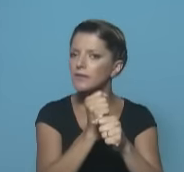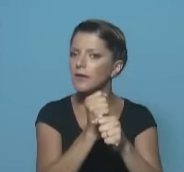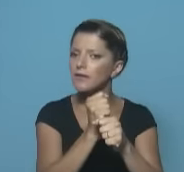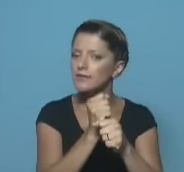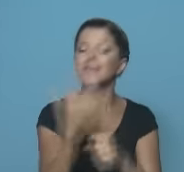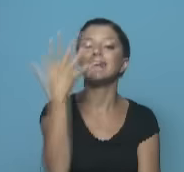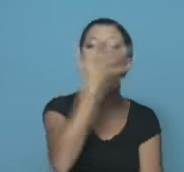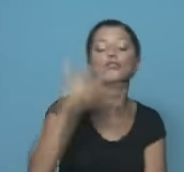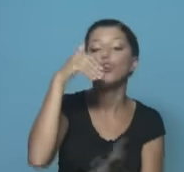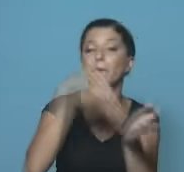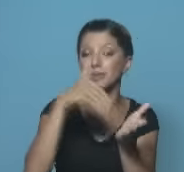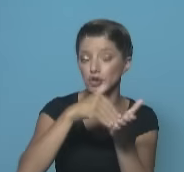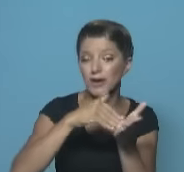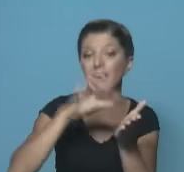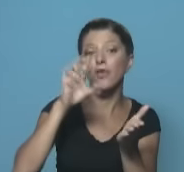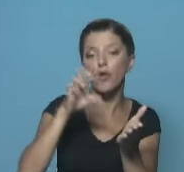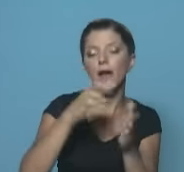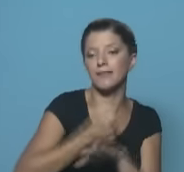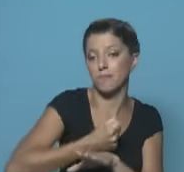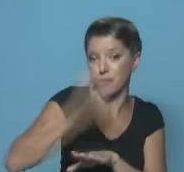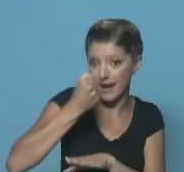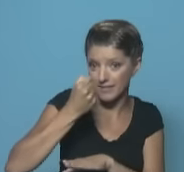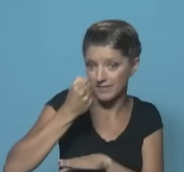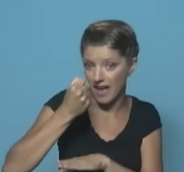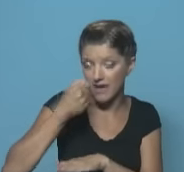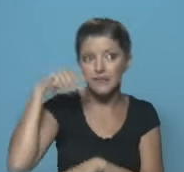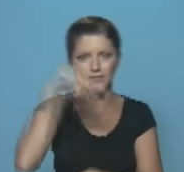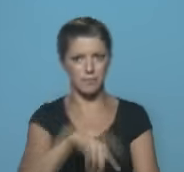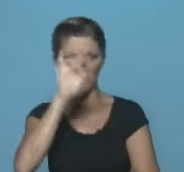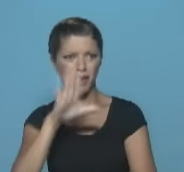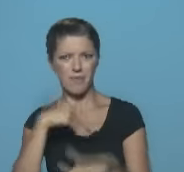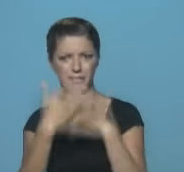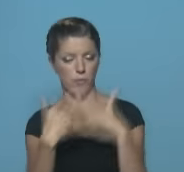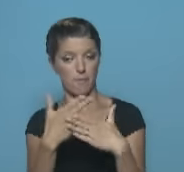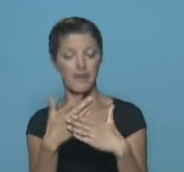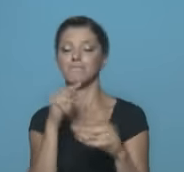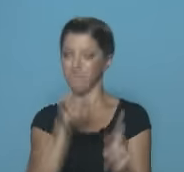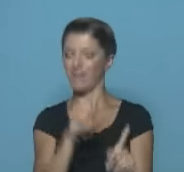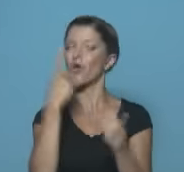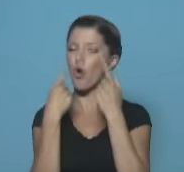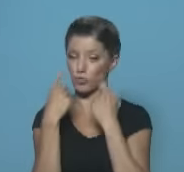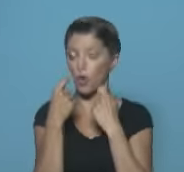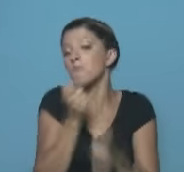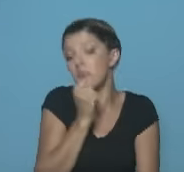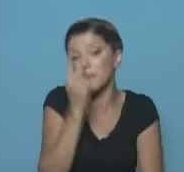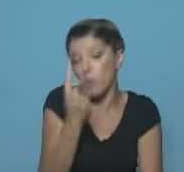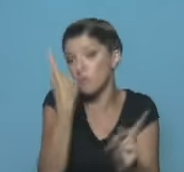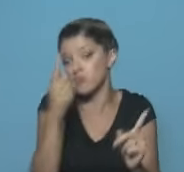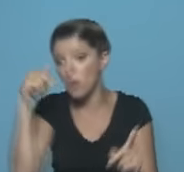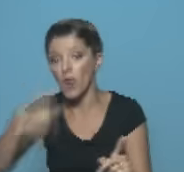unos 500 millones de dólares a los consumidores solamente en concepto de papel higiénico. Este es un ejemplo nomás